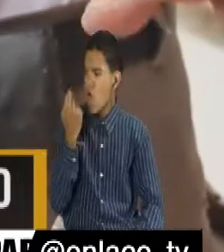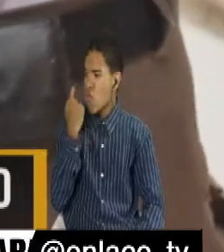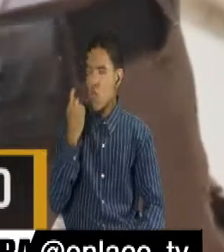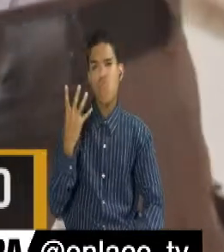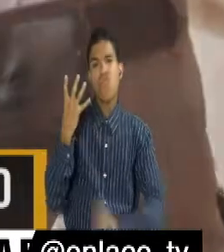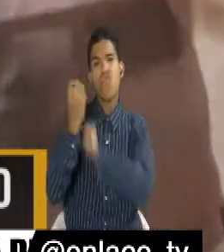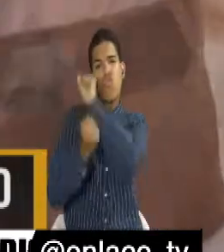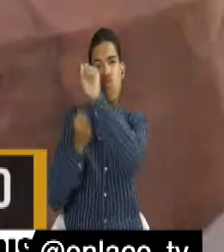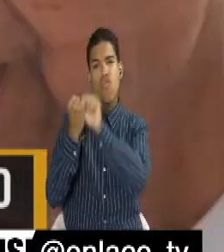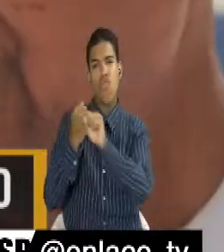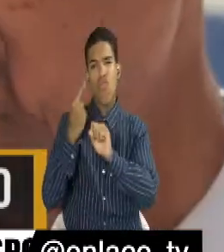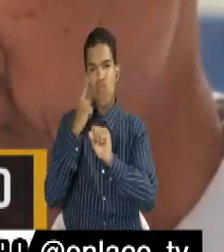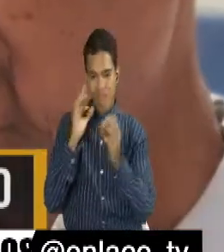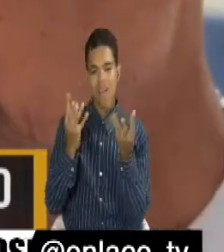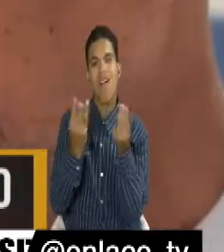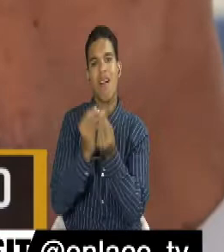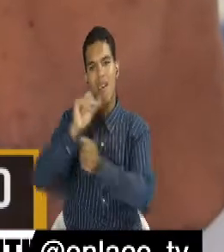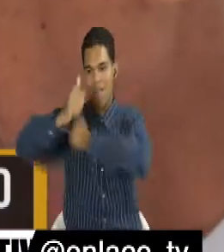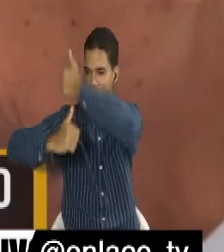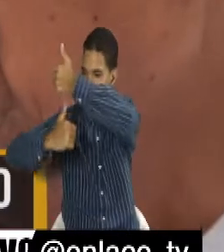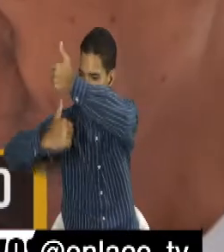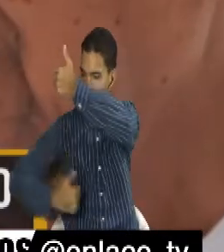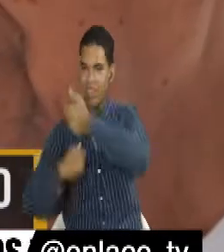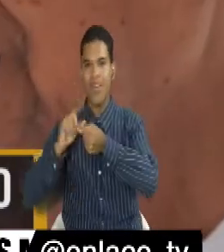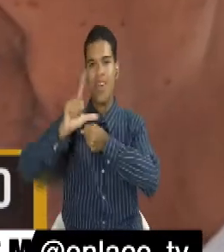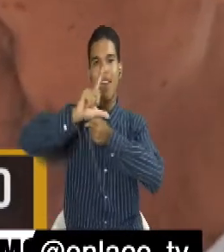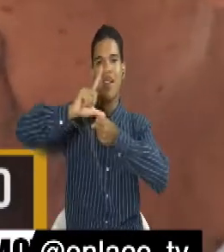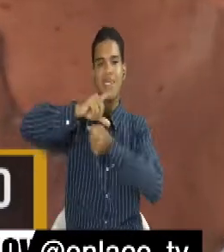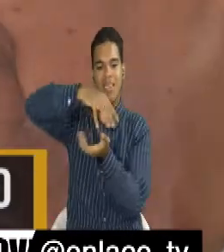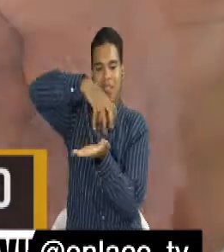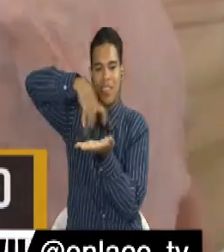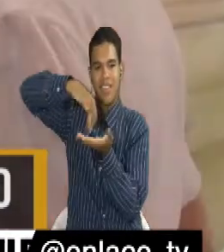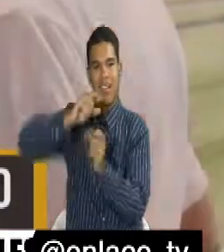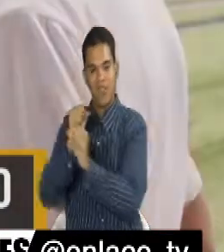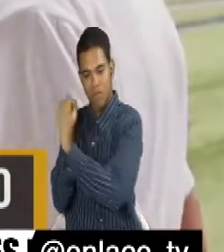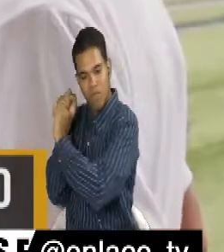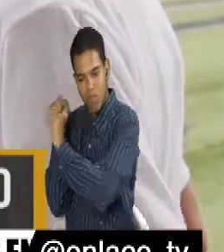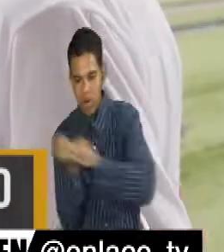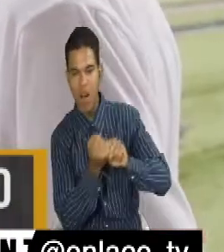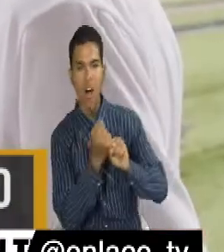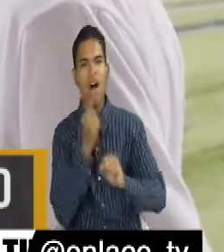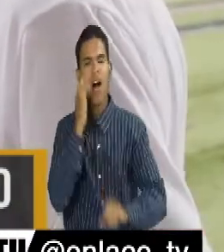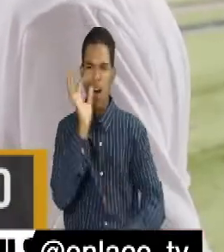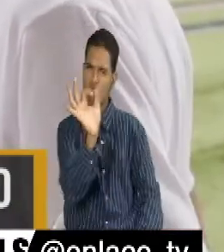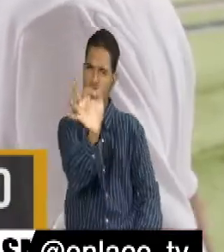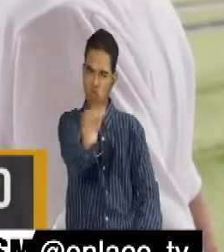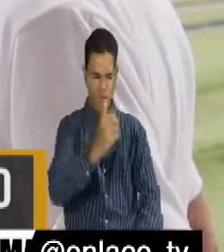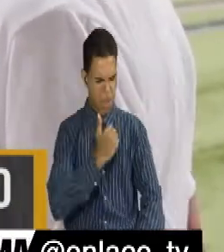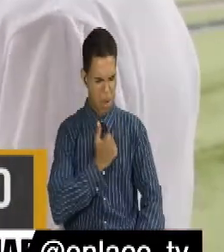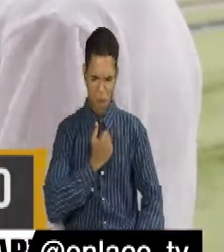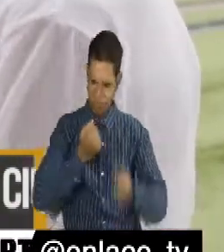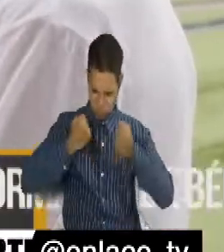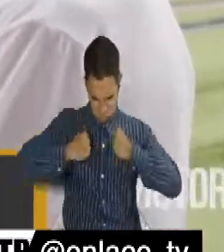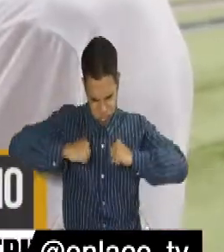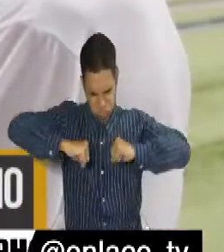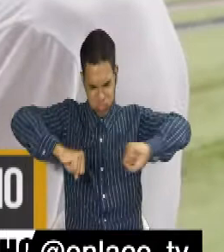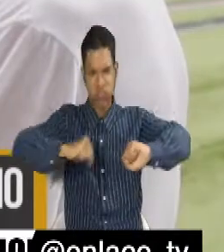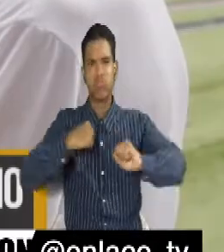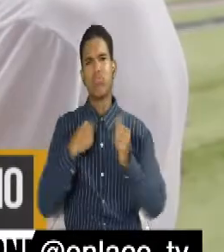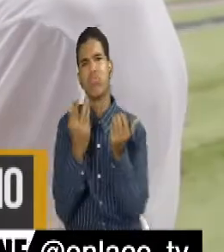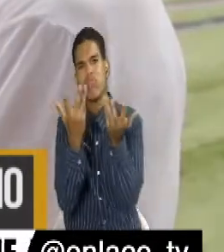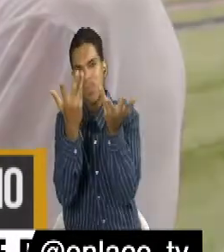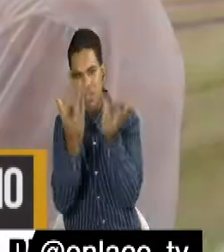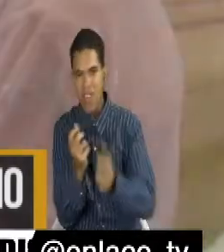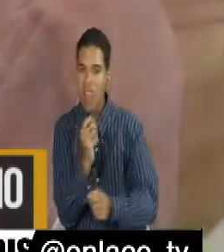formó parte de la Junta Directiva y de la Liga de Santander de Béisbol y asegura que fue un luchador incansable por mantener vigente